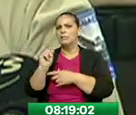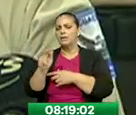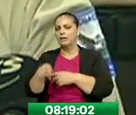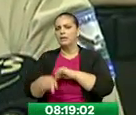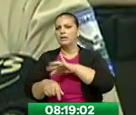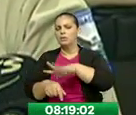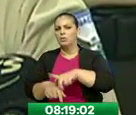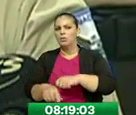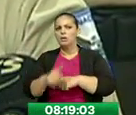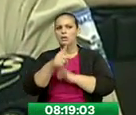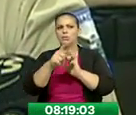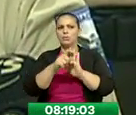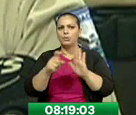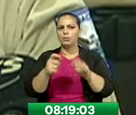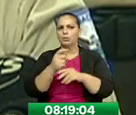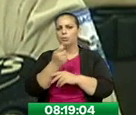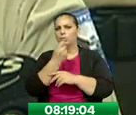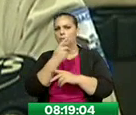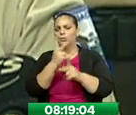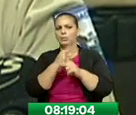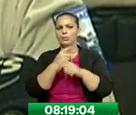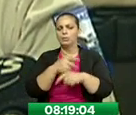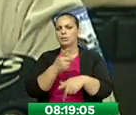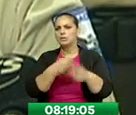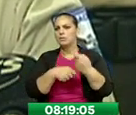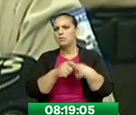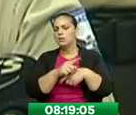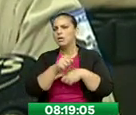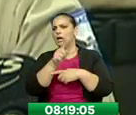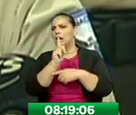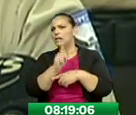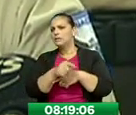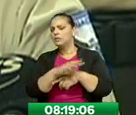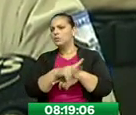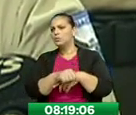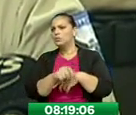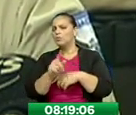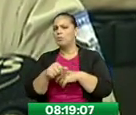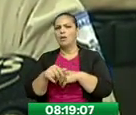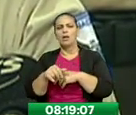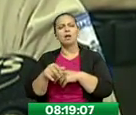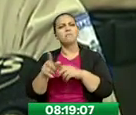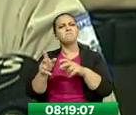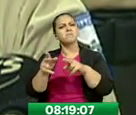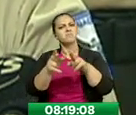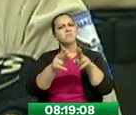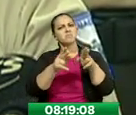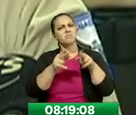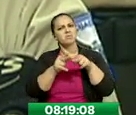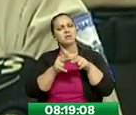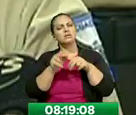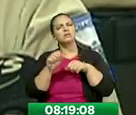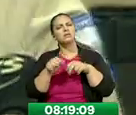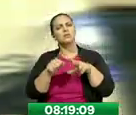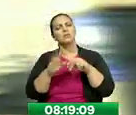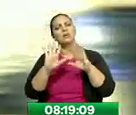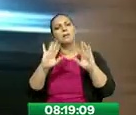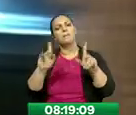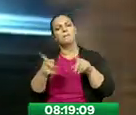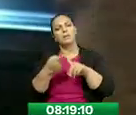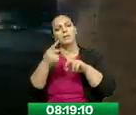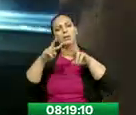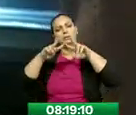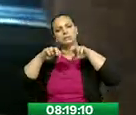se encuentran al frente de estas investigaciones y de lo cual en las próximas horas tendremos quizás ya resultados oportunos.